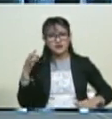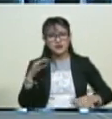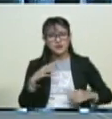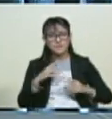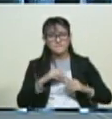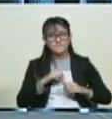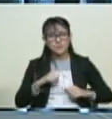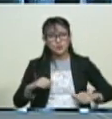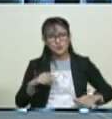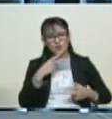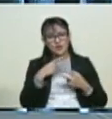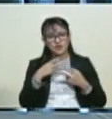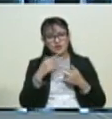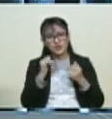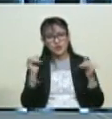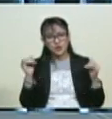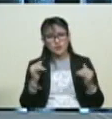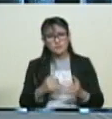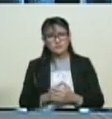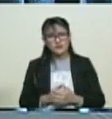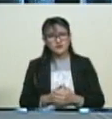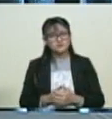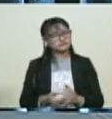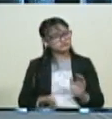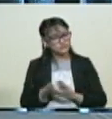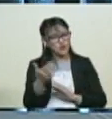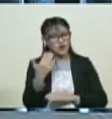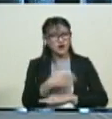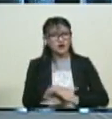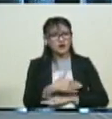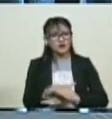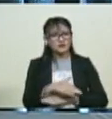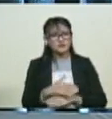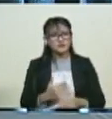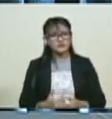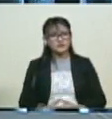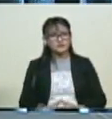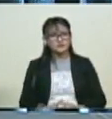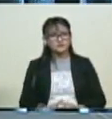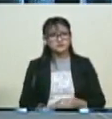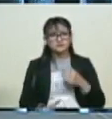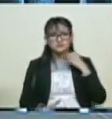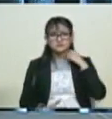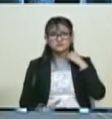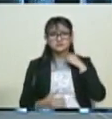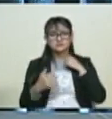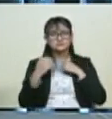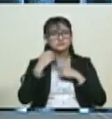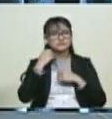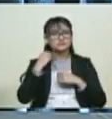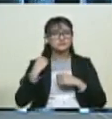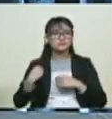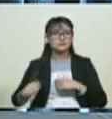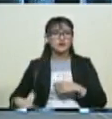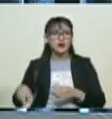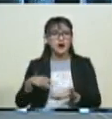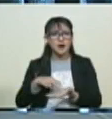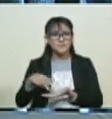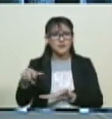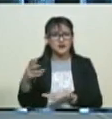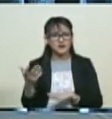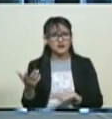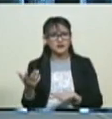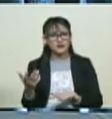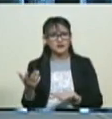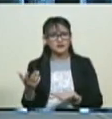hablen y los hagan a las calles caminen por donde quieran tomen un mapa